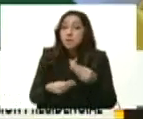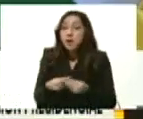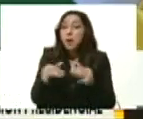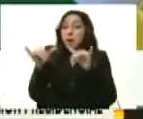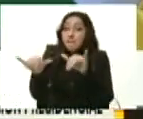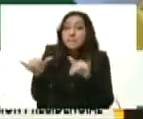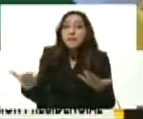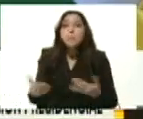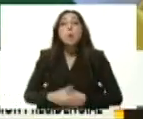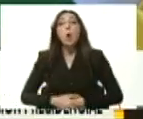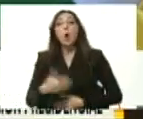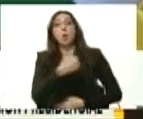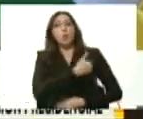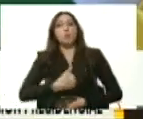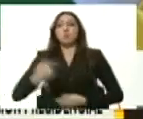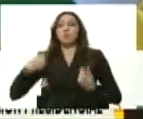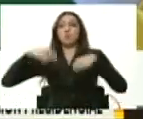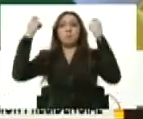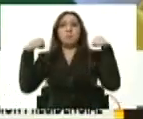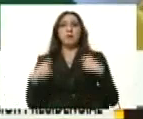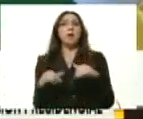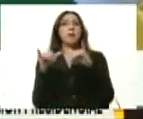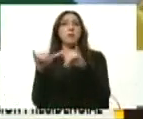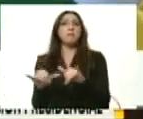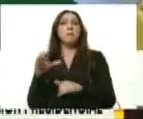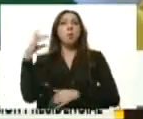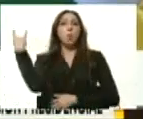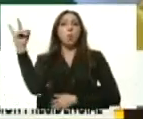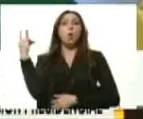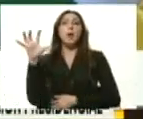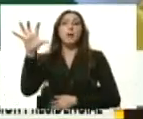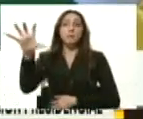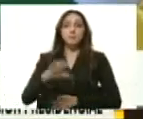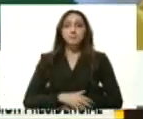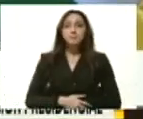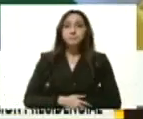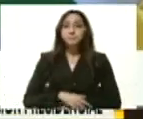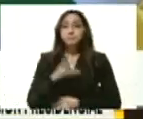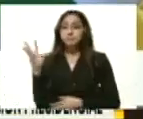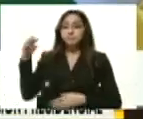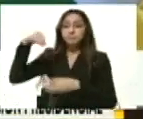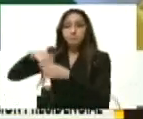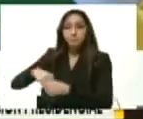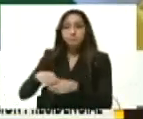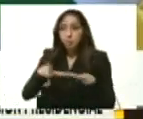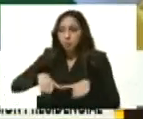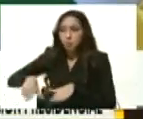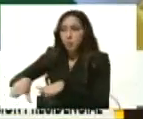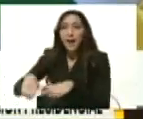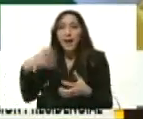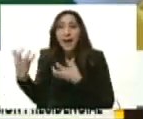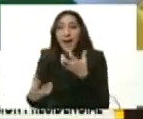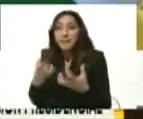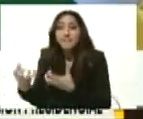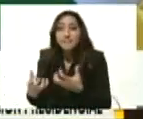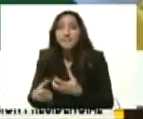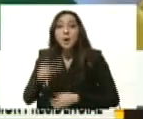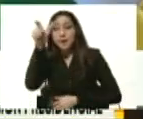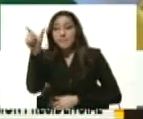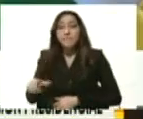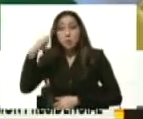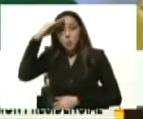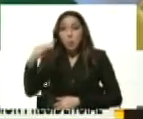se declaró presidenta interina del Estado. Ingresó al Palacio Quemado y un militar le colocó la